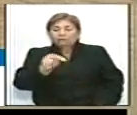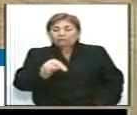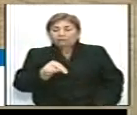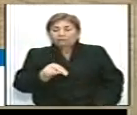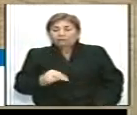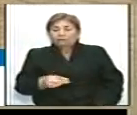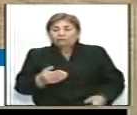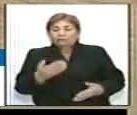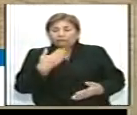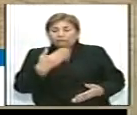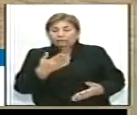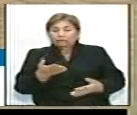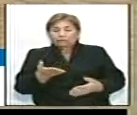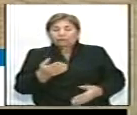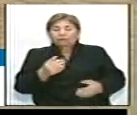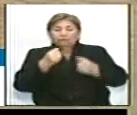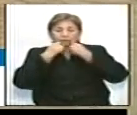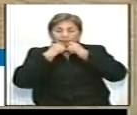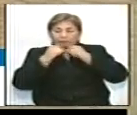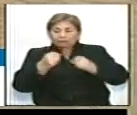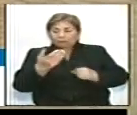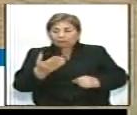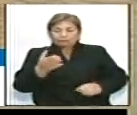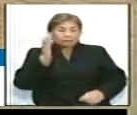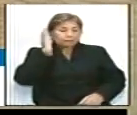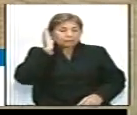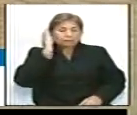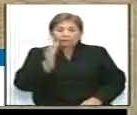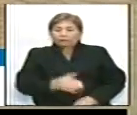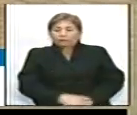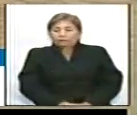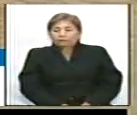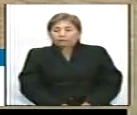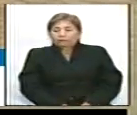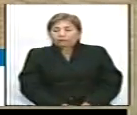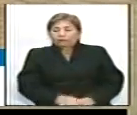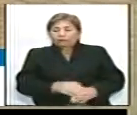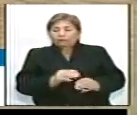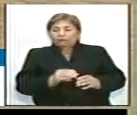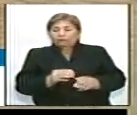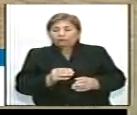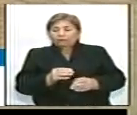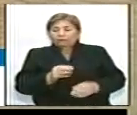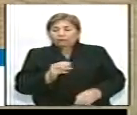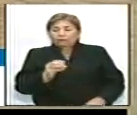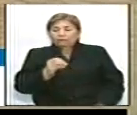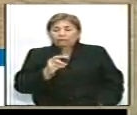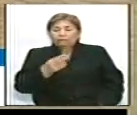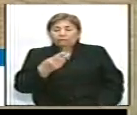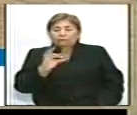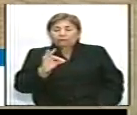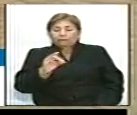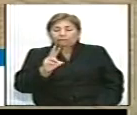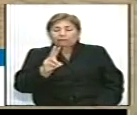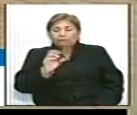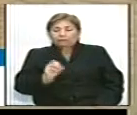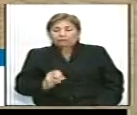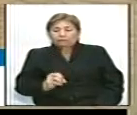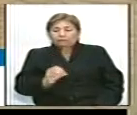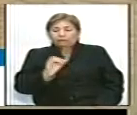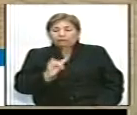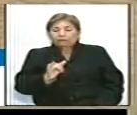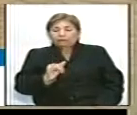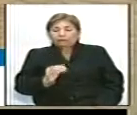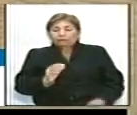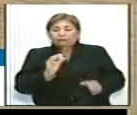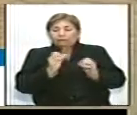está haciendo uso de la palabra el secretario técnico. Escuchemos. Integrarán las comisiones ordinarias para el periodo anual de sesiones 2019-2020 y,